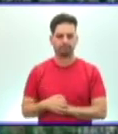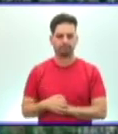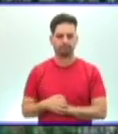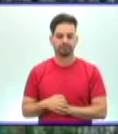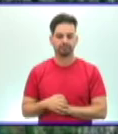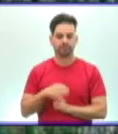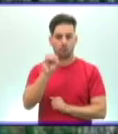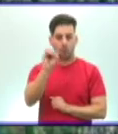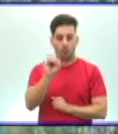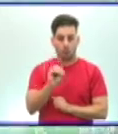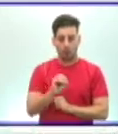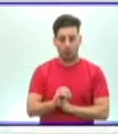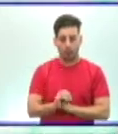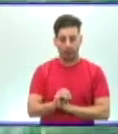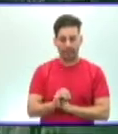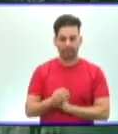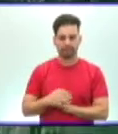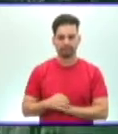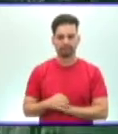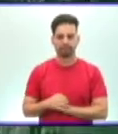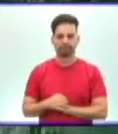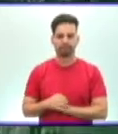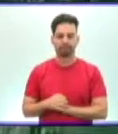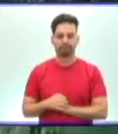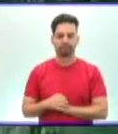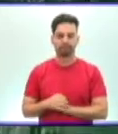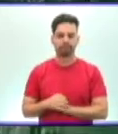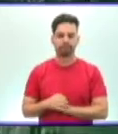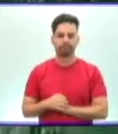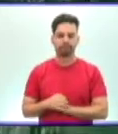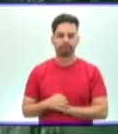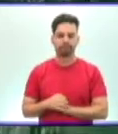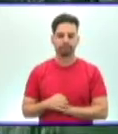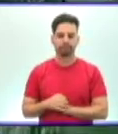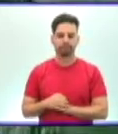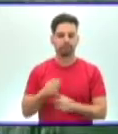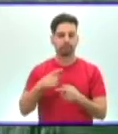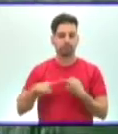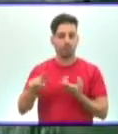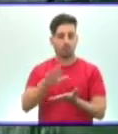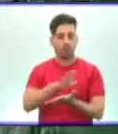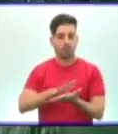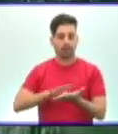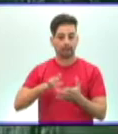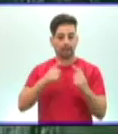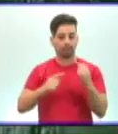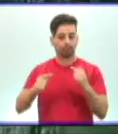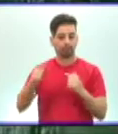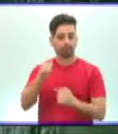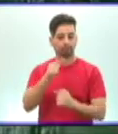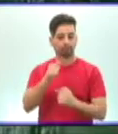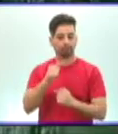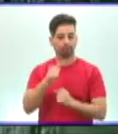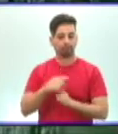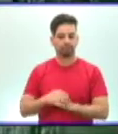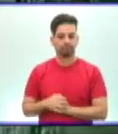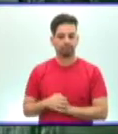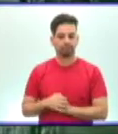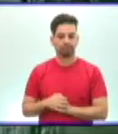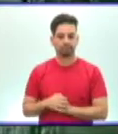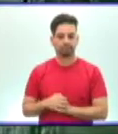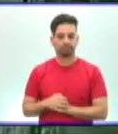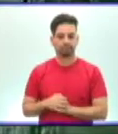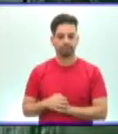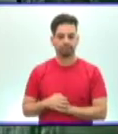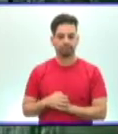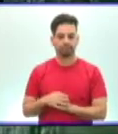una erosión intensa. Otra área a priorizar en la Tarea Vida es la Bahía de La Habana